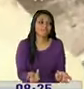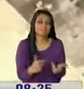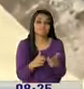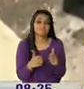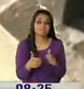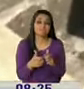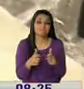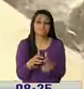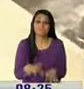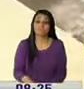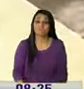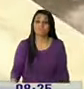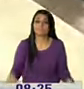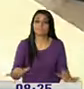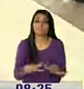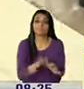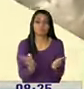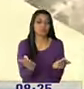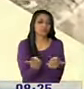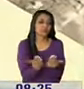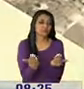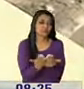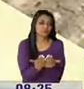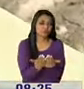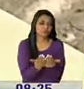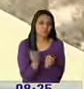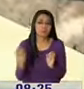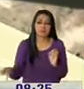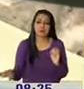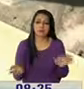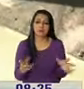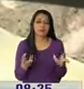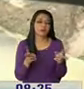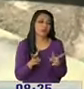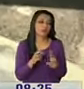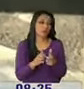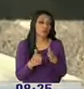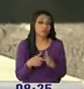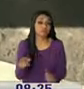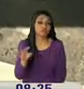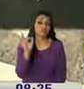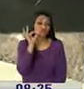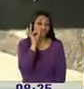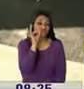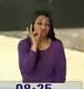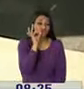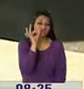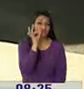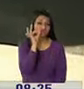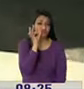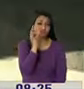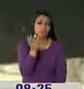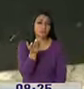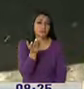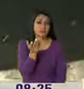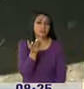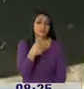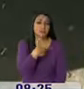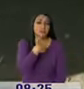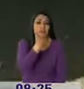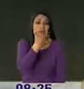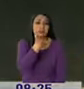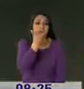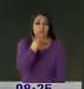todito este es un basurero, lo que también ellos fuman. Ellos traen manzanas, los palos de